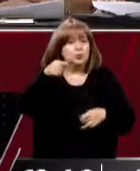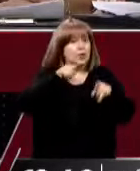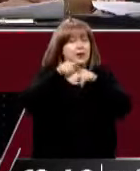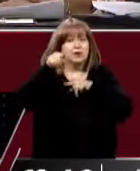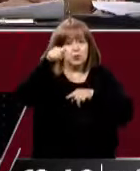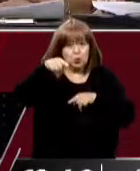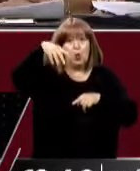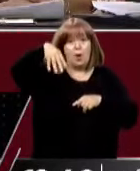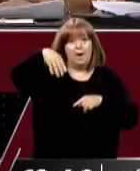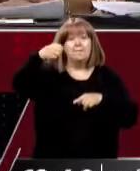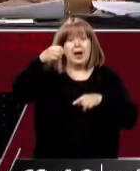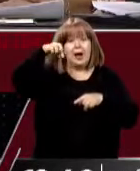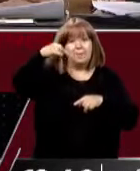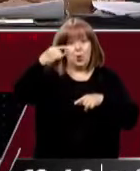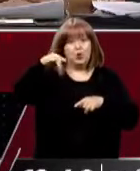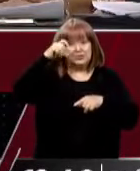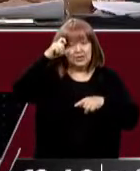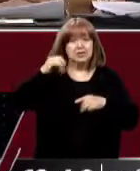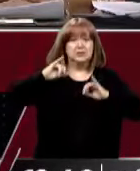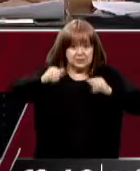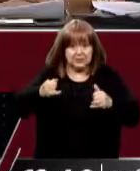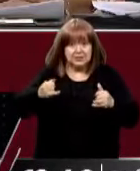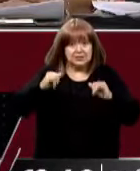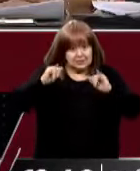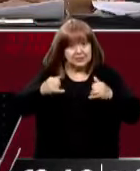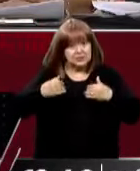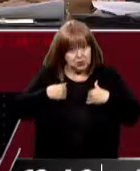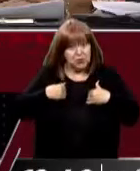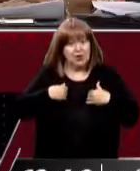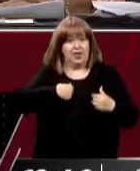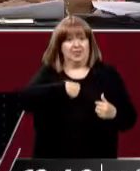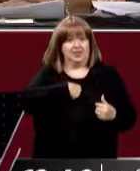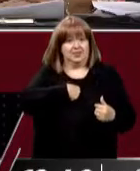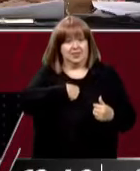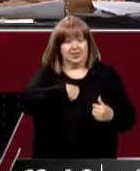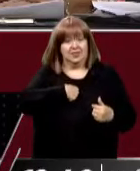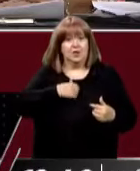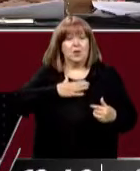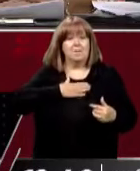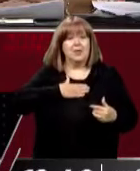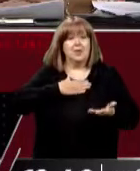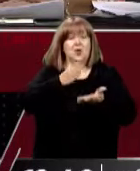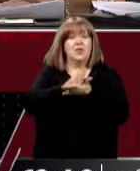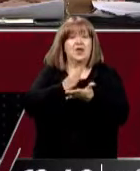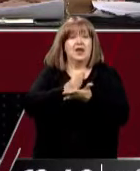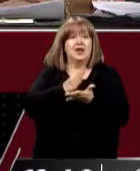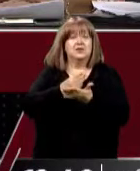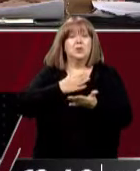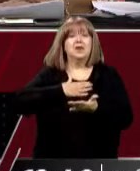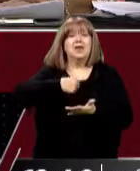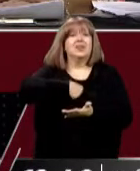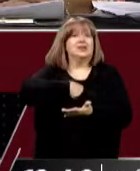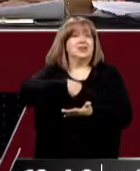Por supuesto, pero no solo está constatado, nosotros somos mapuches. No, eso es una garantía de derecho. Negarle la identidad a